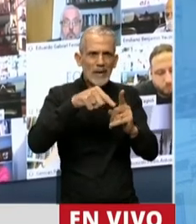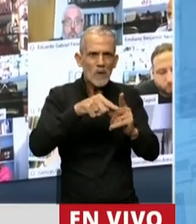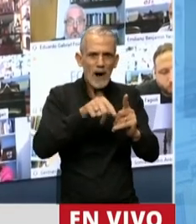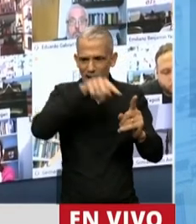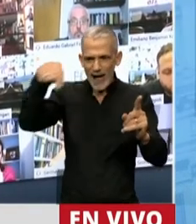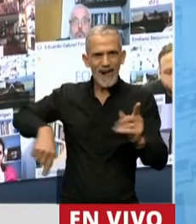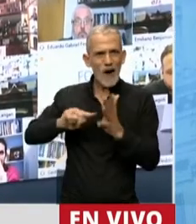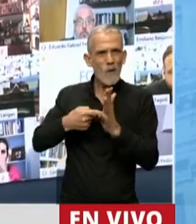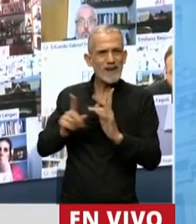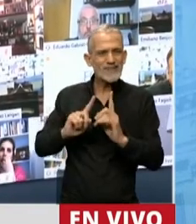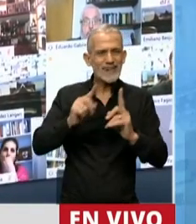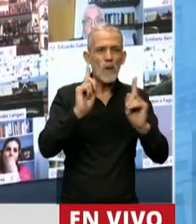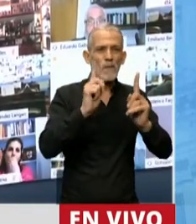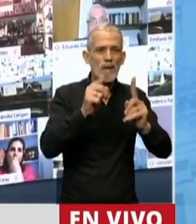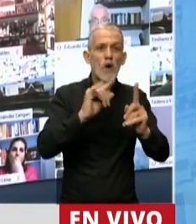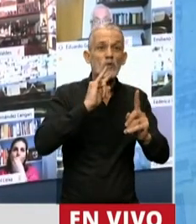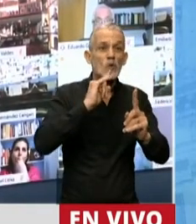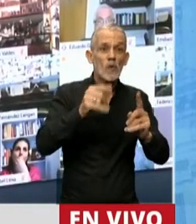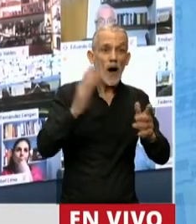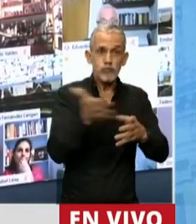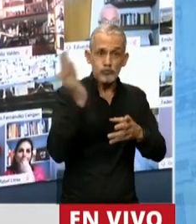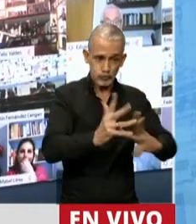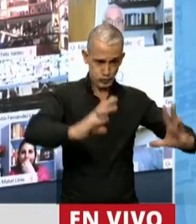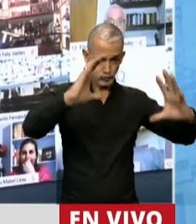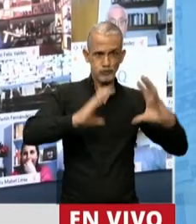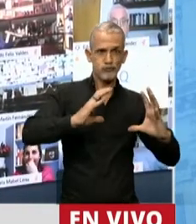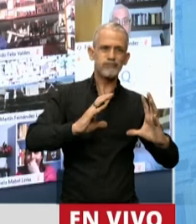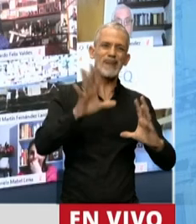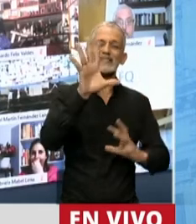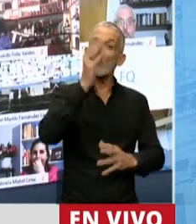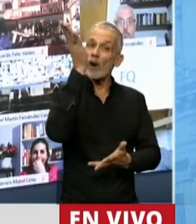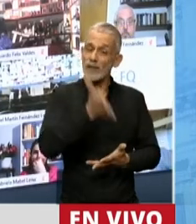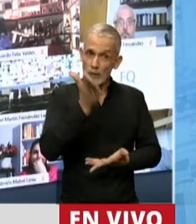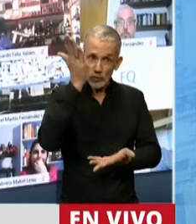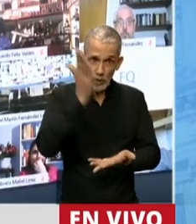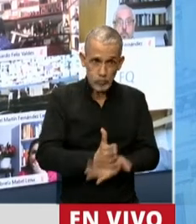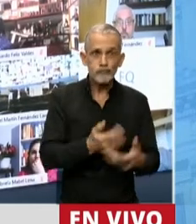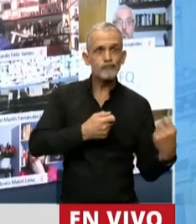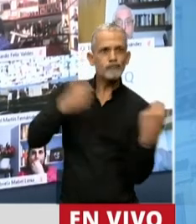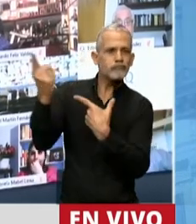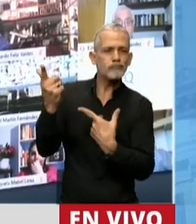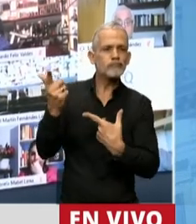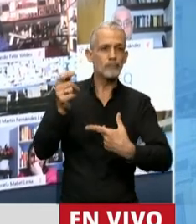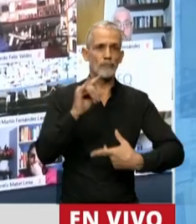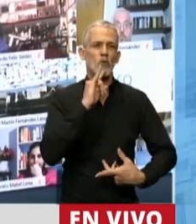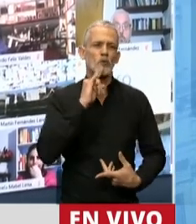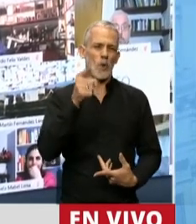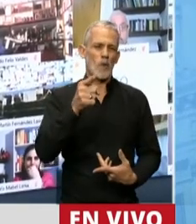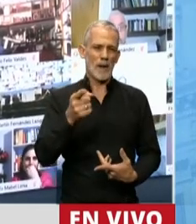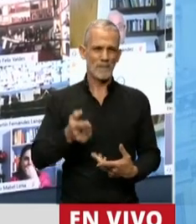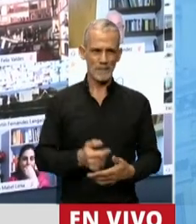enorme ventaja competitiva también a la producción de Tucumán. El 50% de las exportaciones la aporta la provincia de